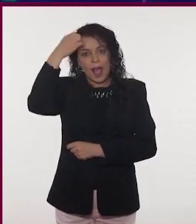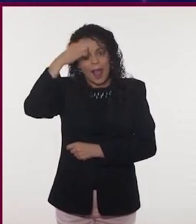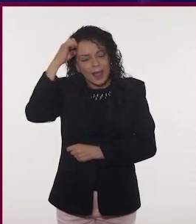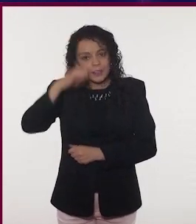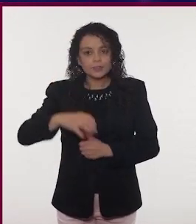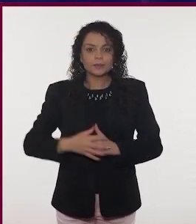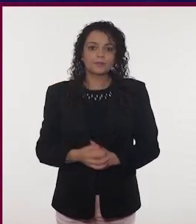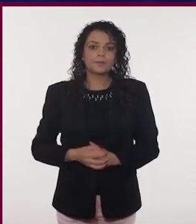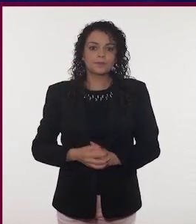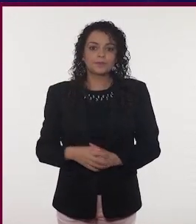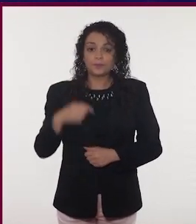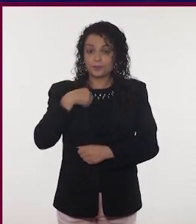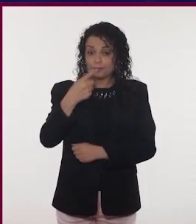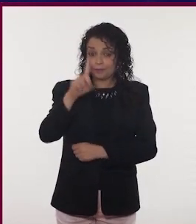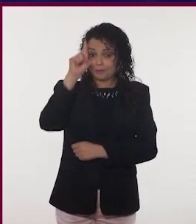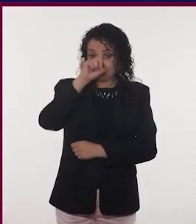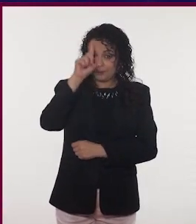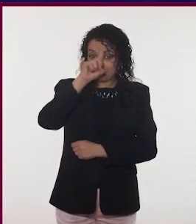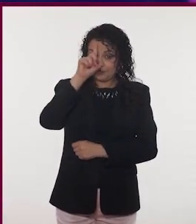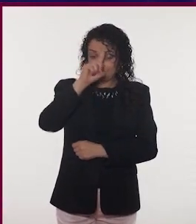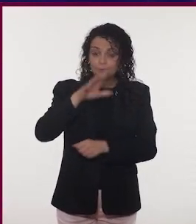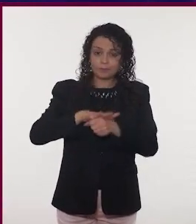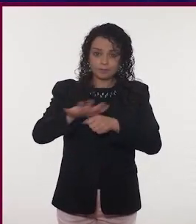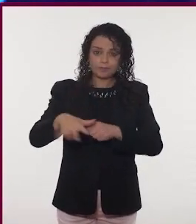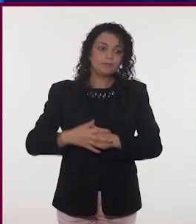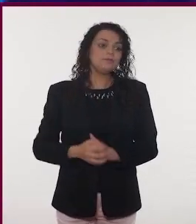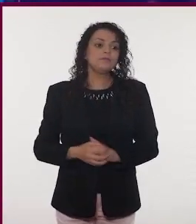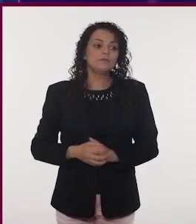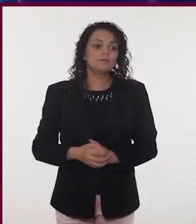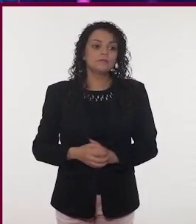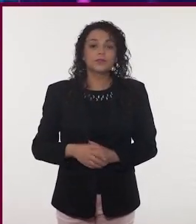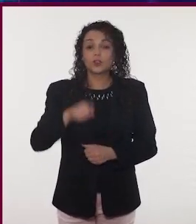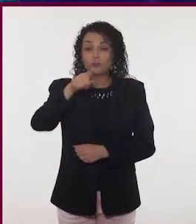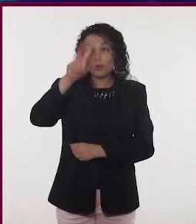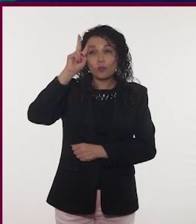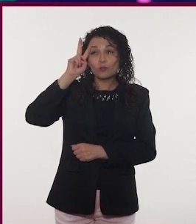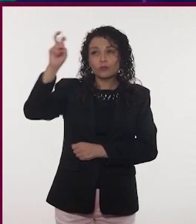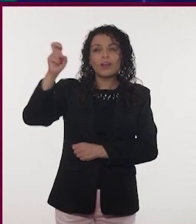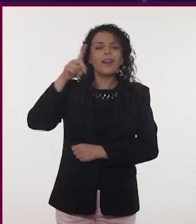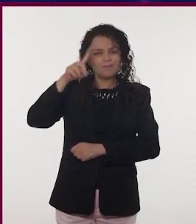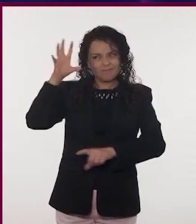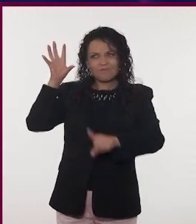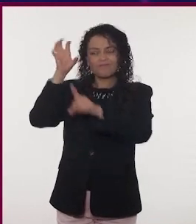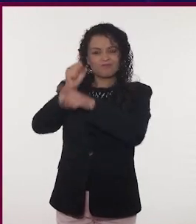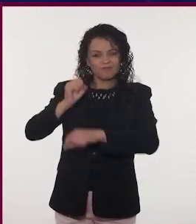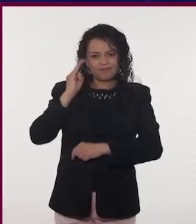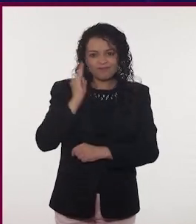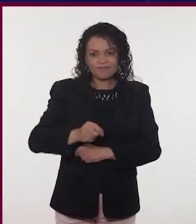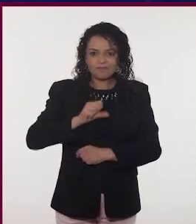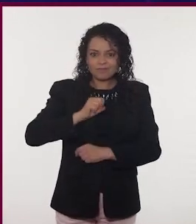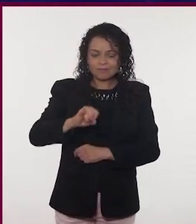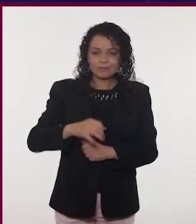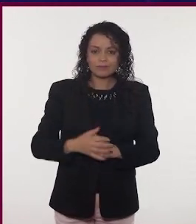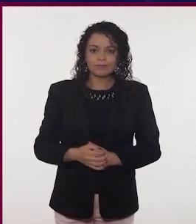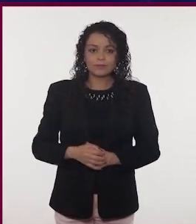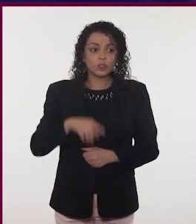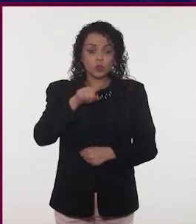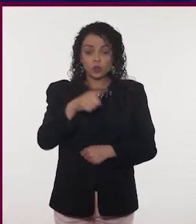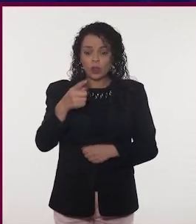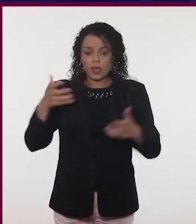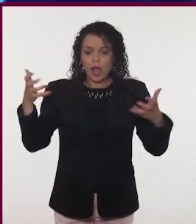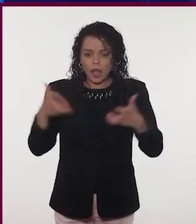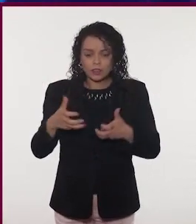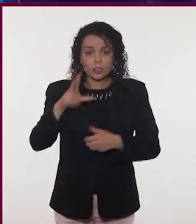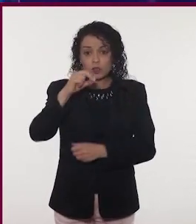que les recomiendo es que sigan sus sueños. Hagan lo que hagan, no se casen con la idea que va a ser para